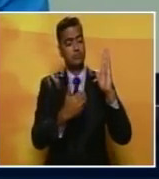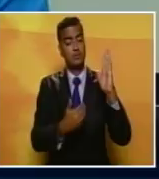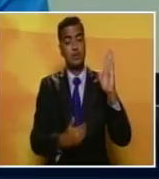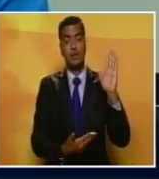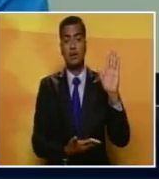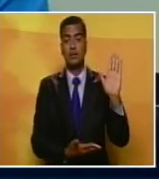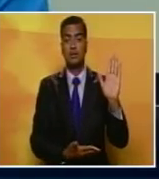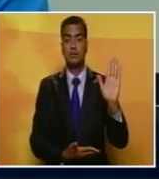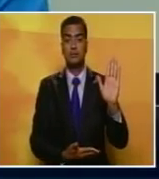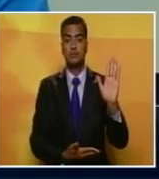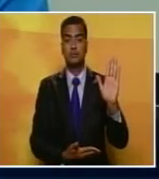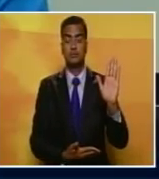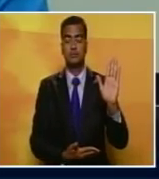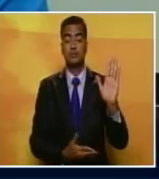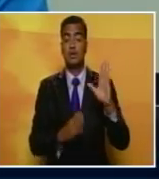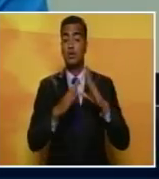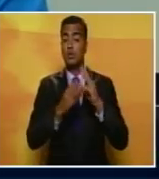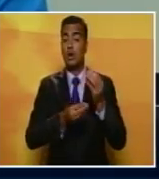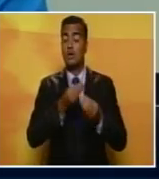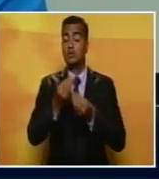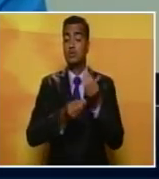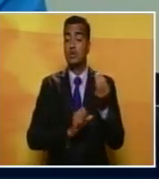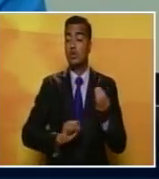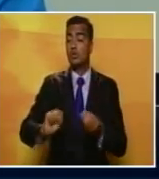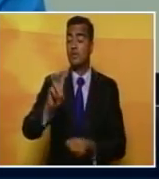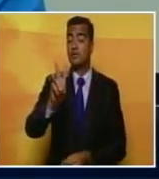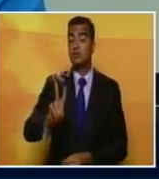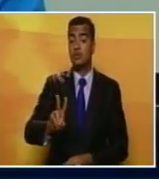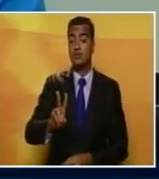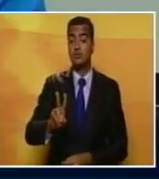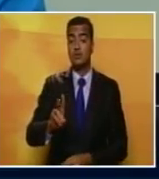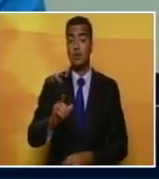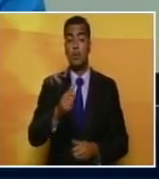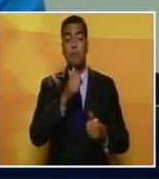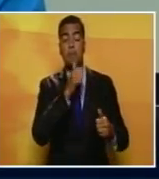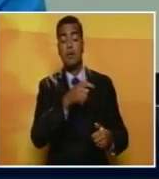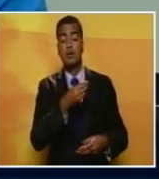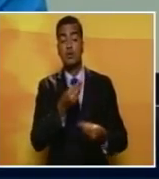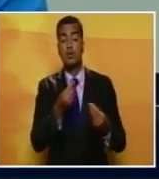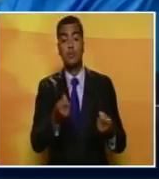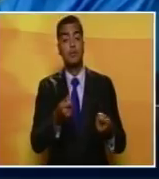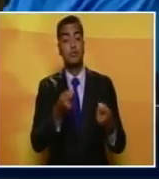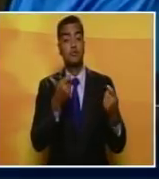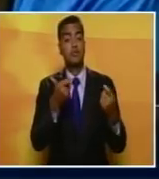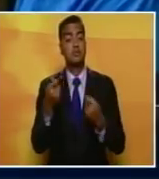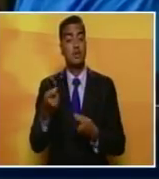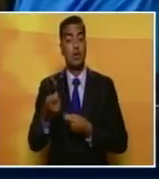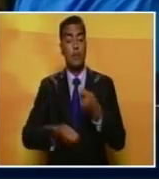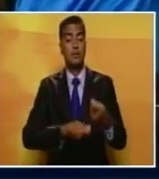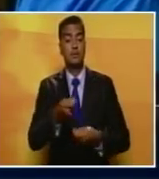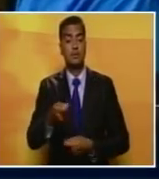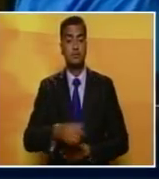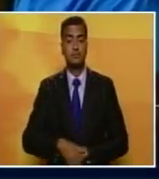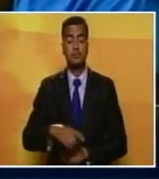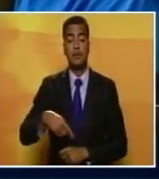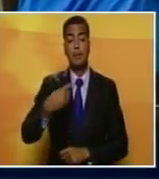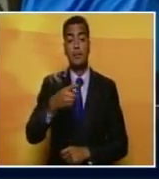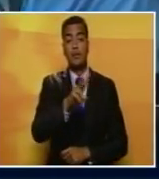Santos. 18. El jueves 18 de enero. Y Santos